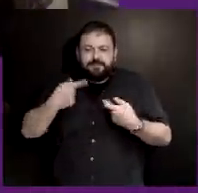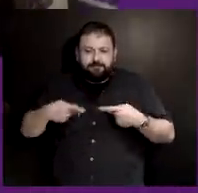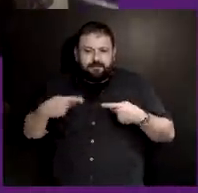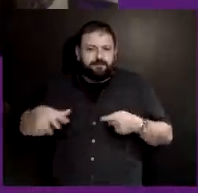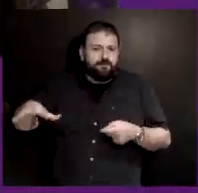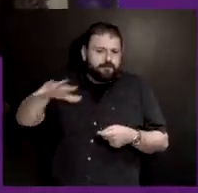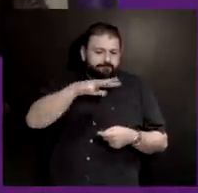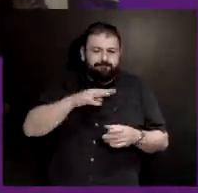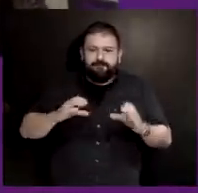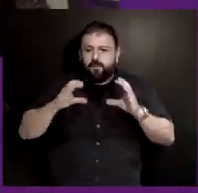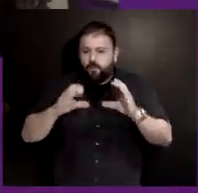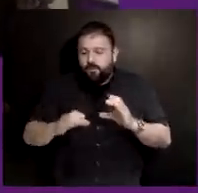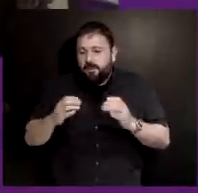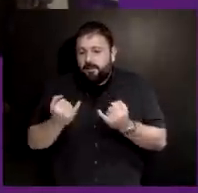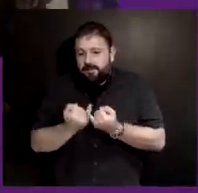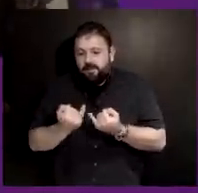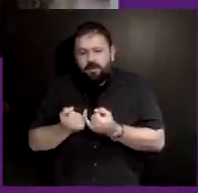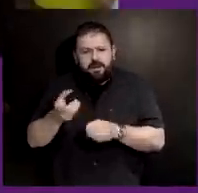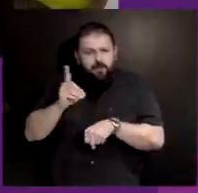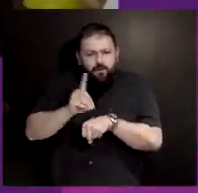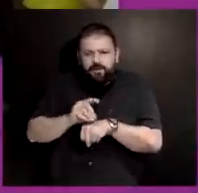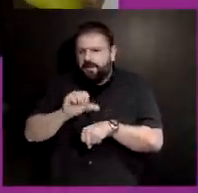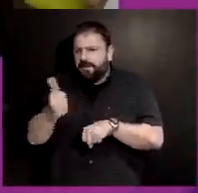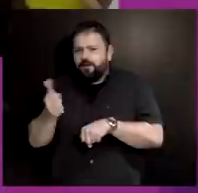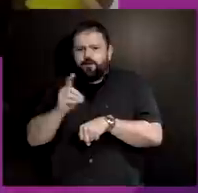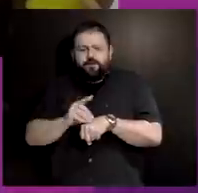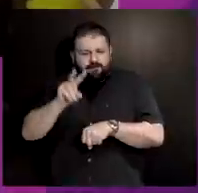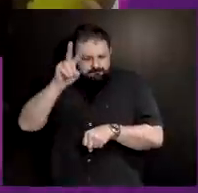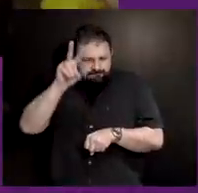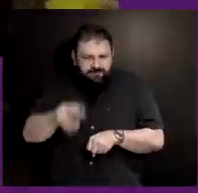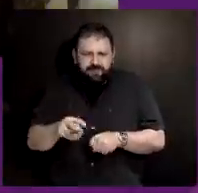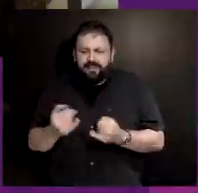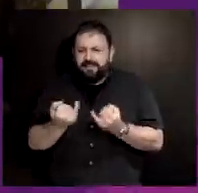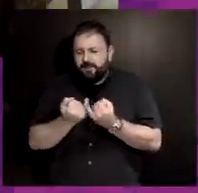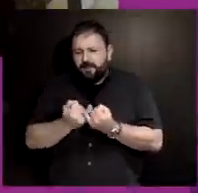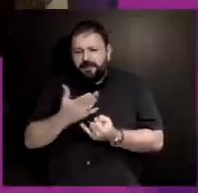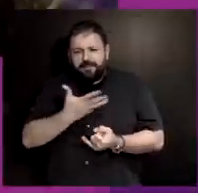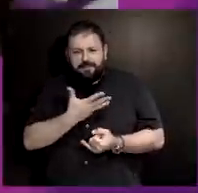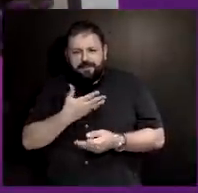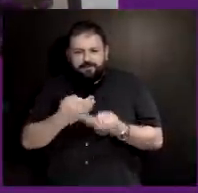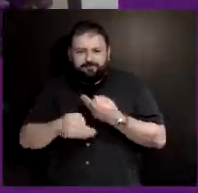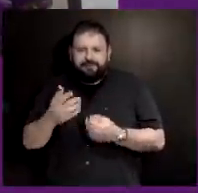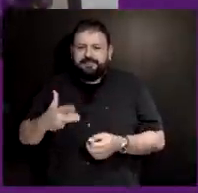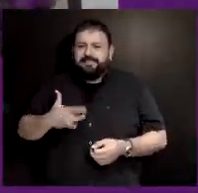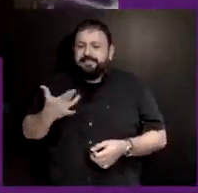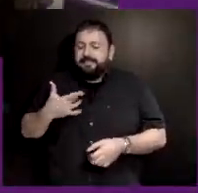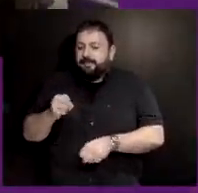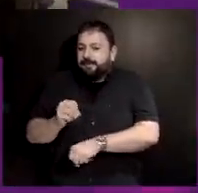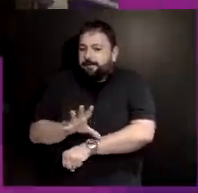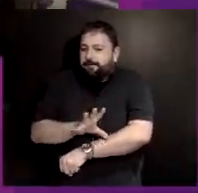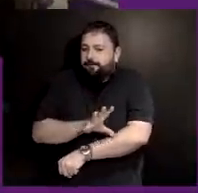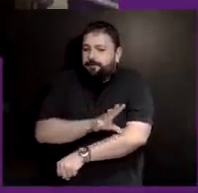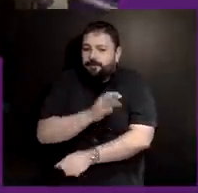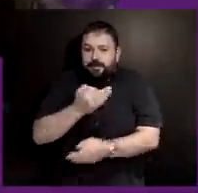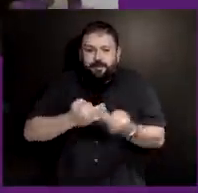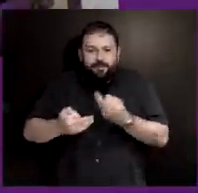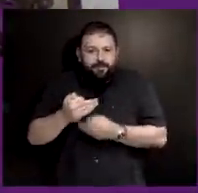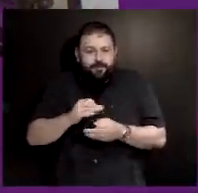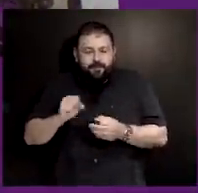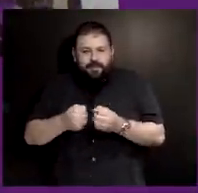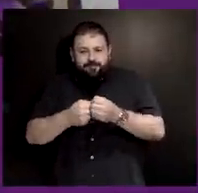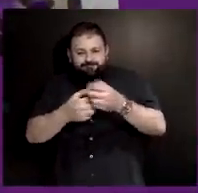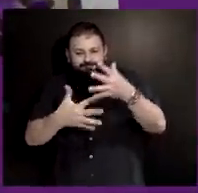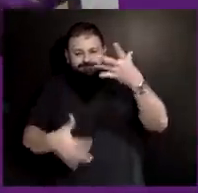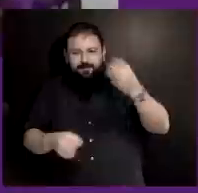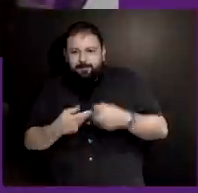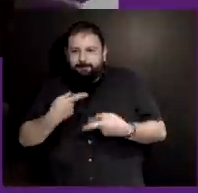han apoyado, y un día sí y el otro también. De verdad, un placer tenerlos y sobre todo muy emocionada y emocionados en el chat nuestros